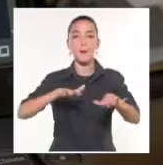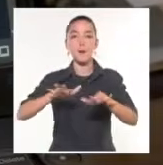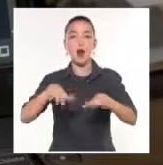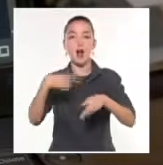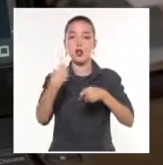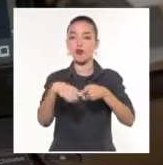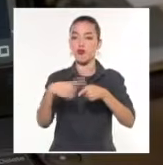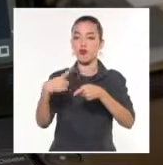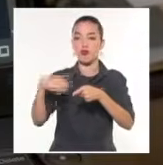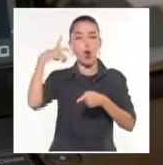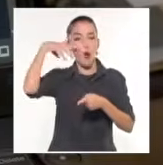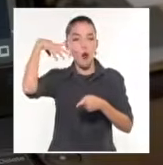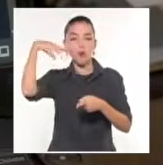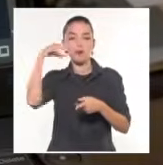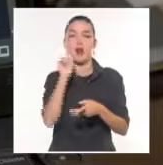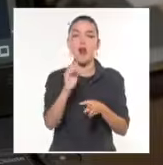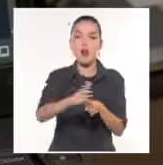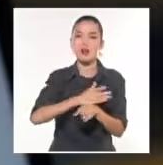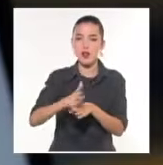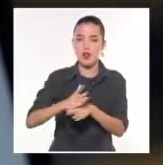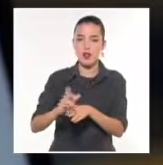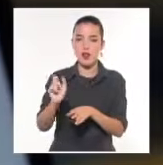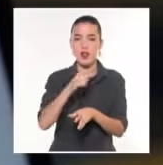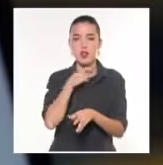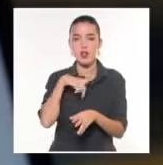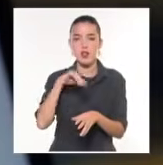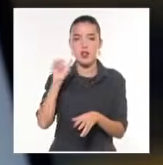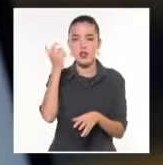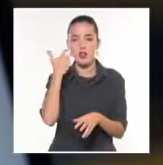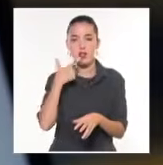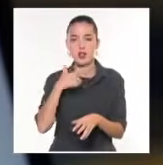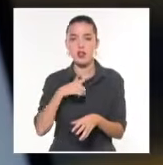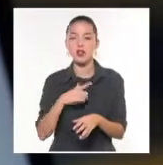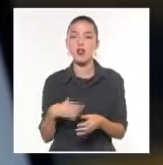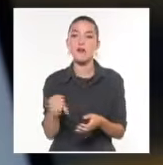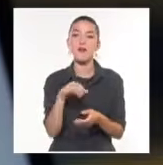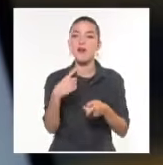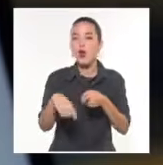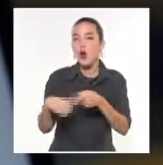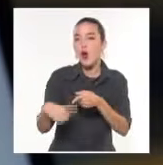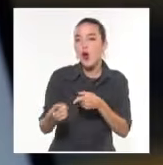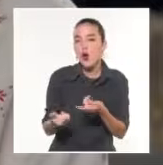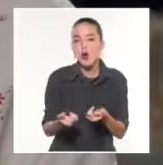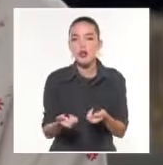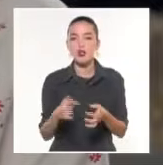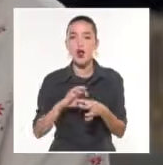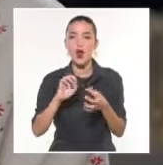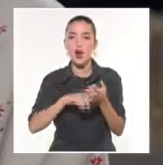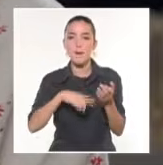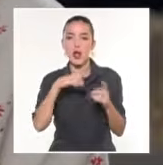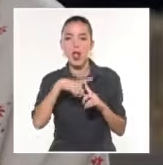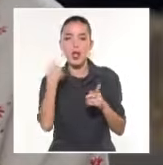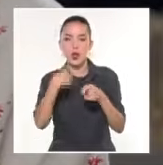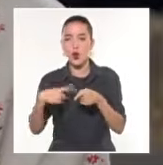las diferencias entre Cecilia en su primera etapa y herramientas como ChatGPT o DeepSeek? Es importante